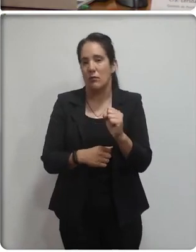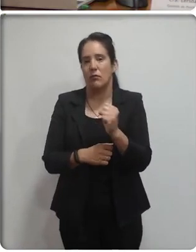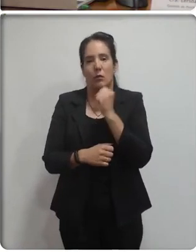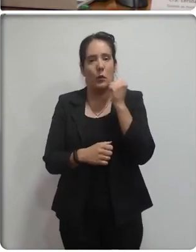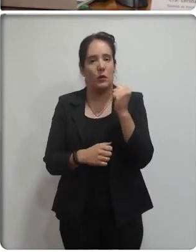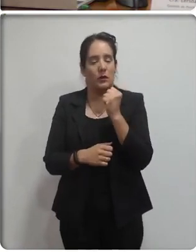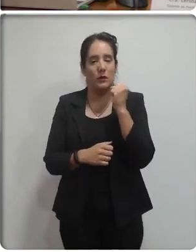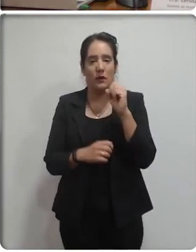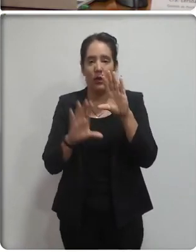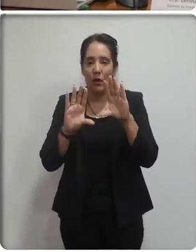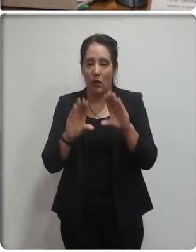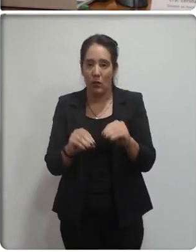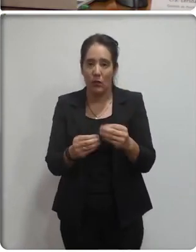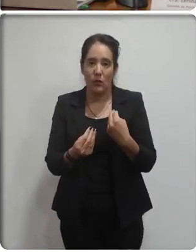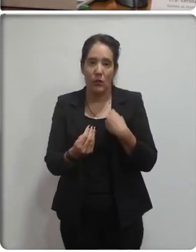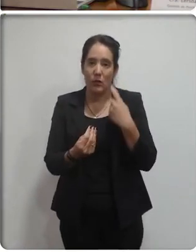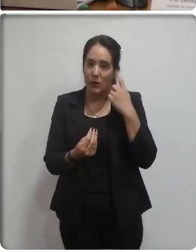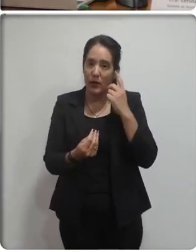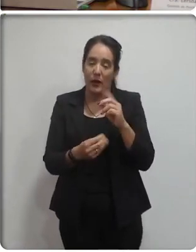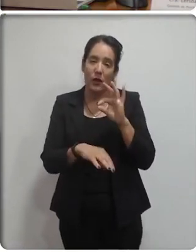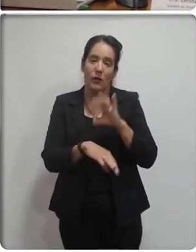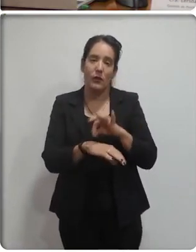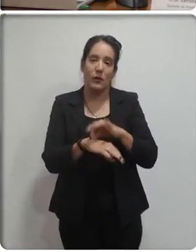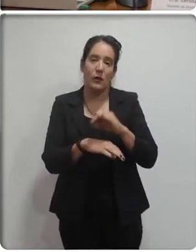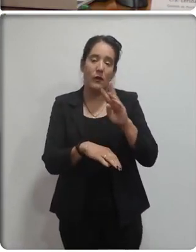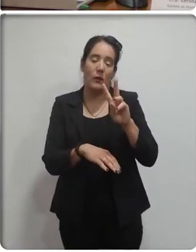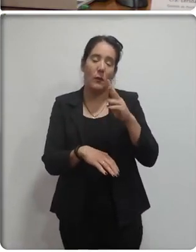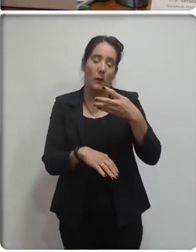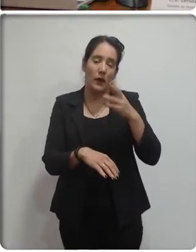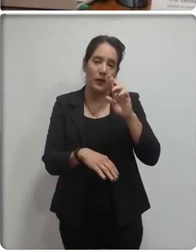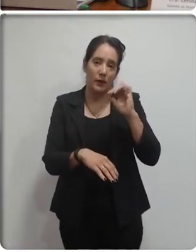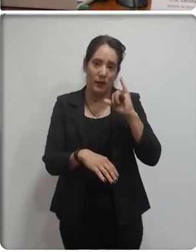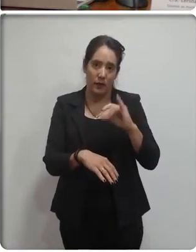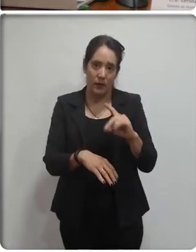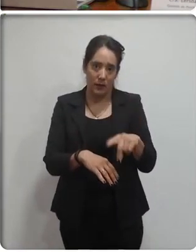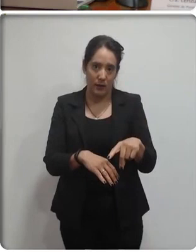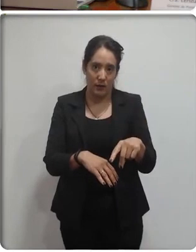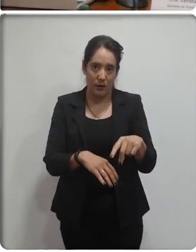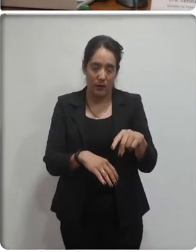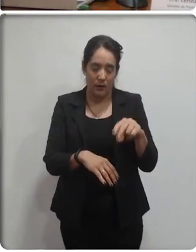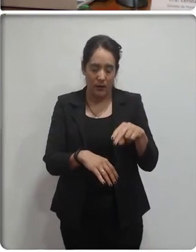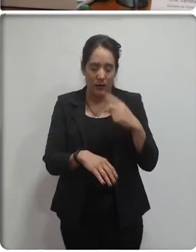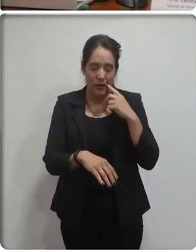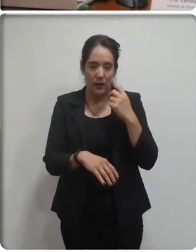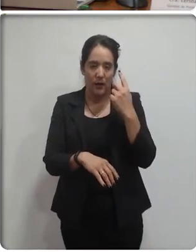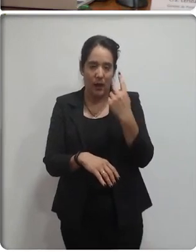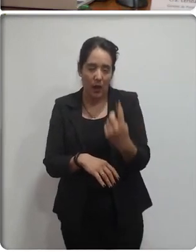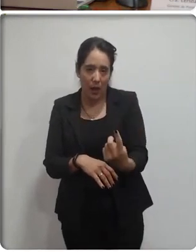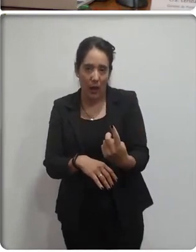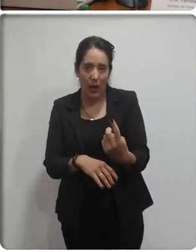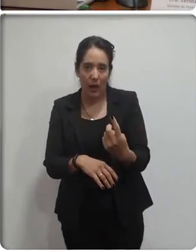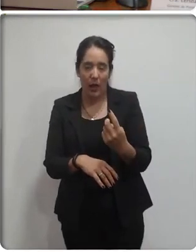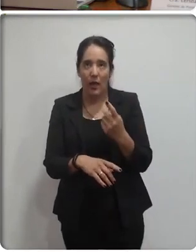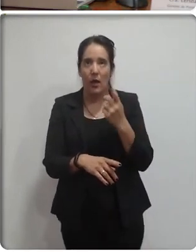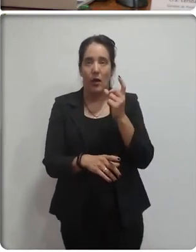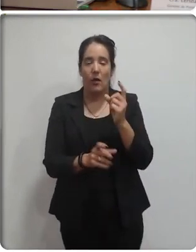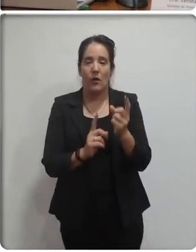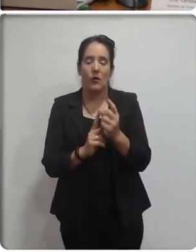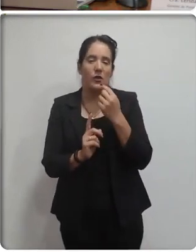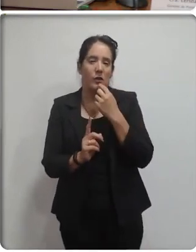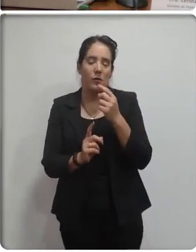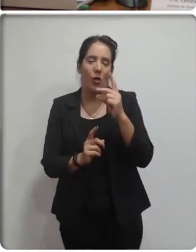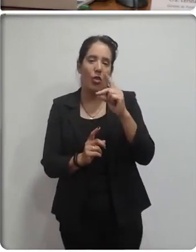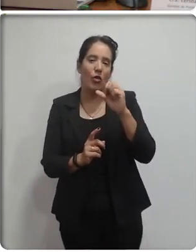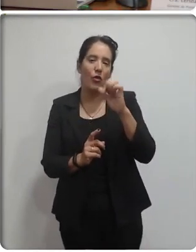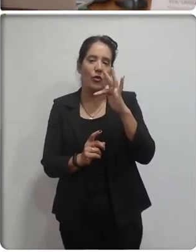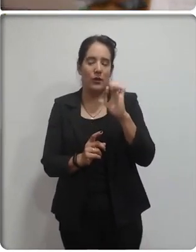gestión del área del doctor Elberdín, que es el que tiene por cada orden de trabajo, que nosotros llamamos